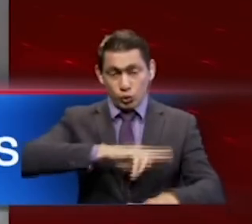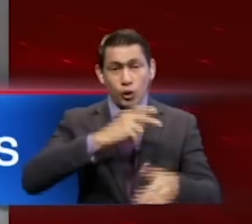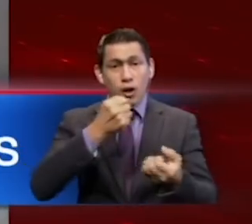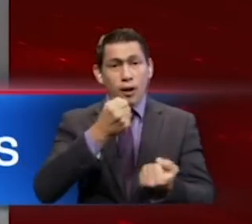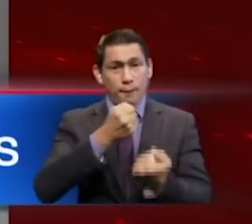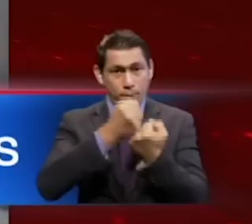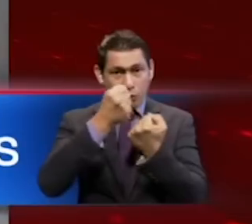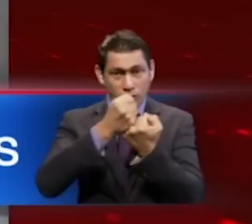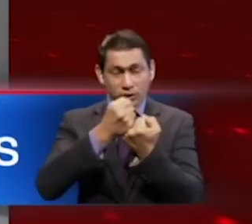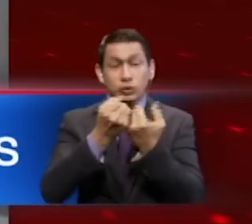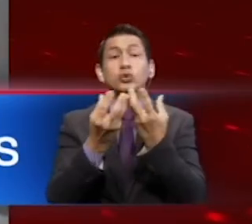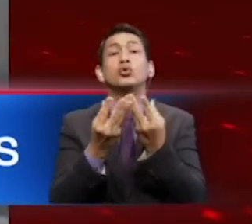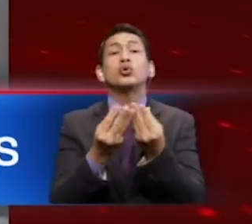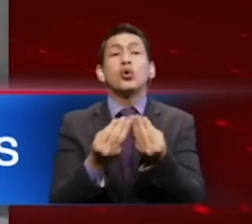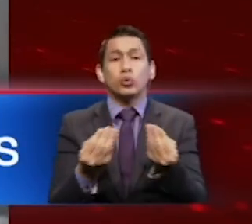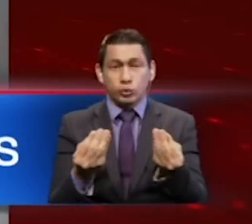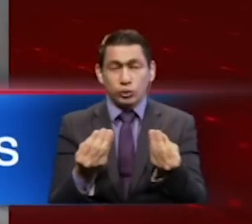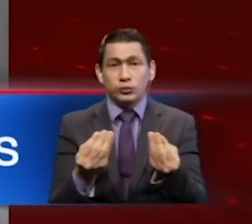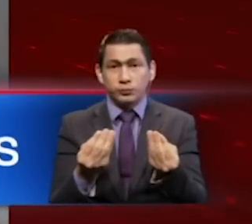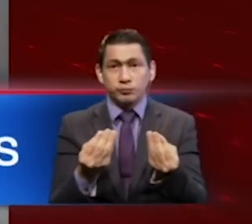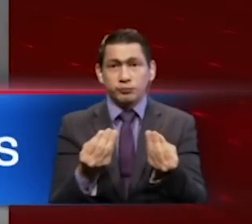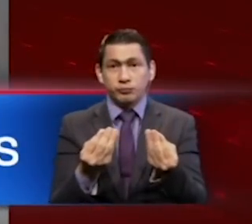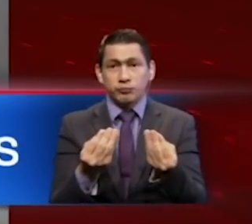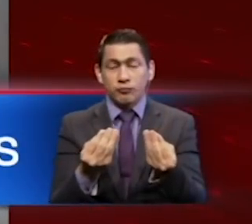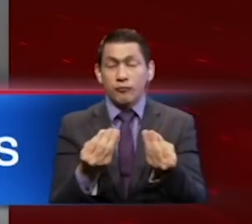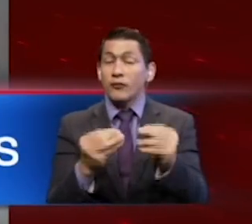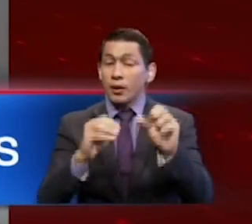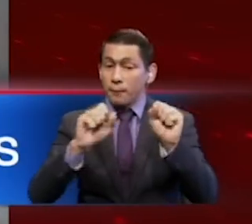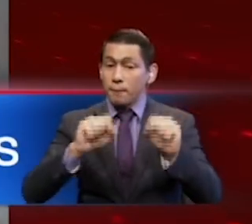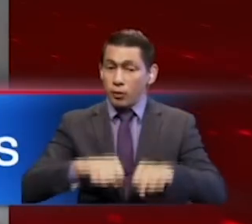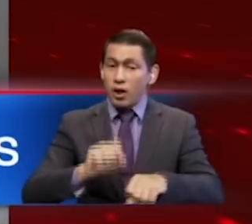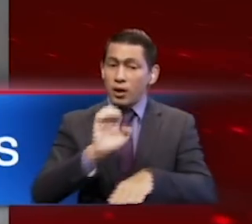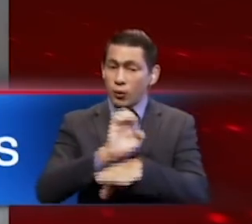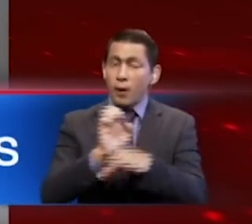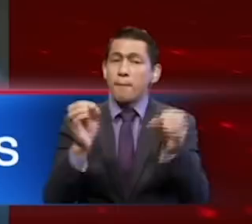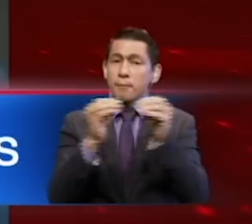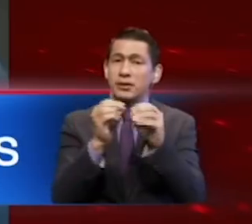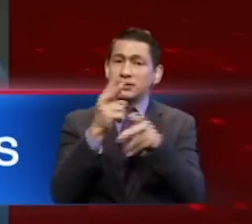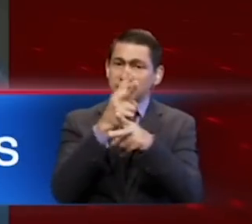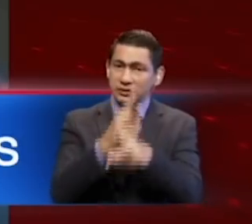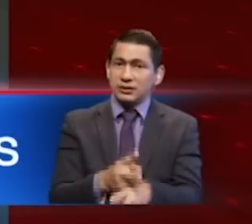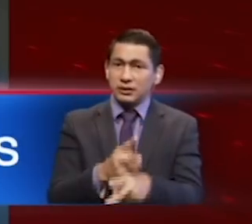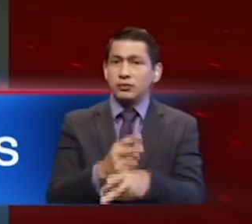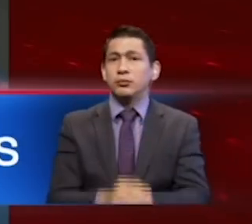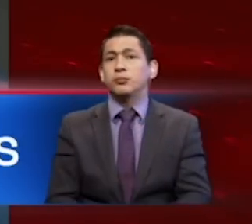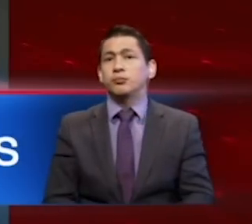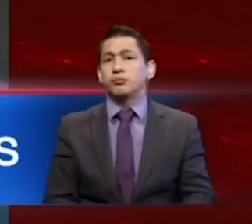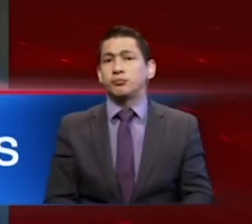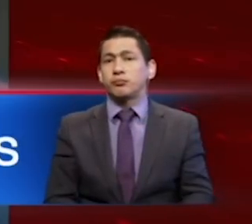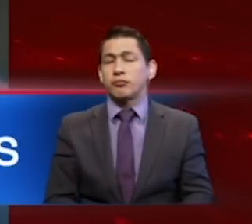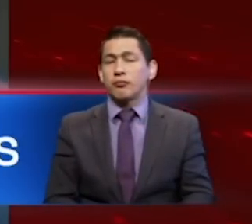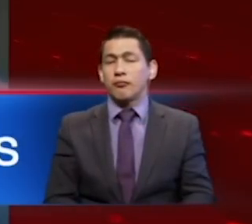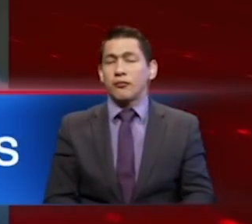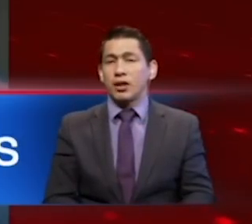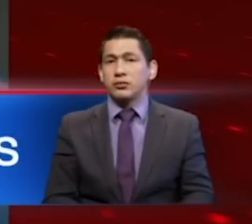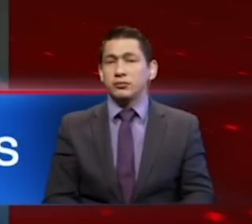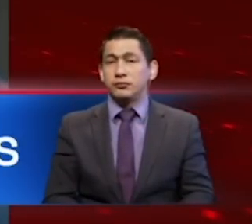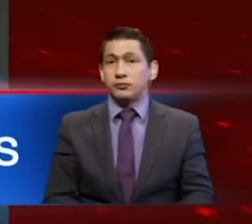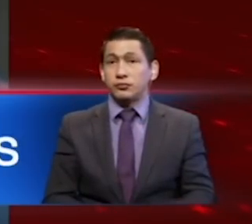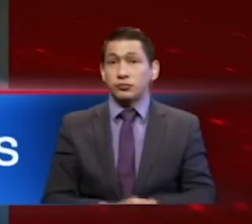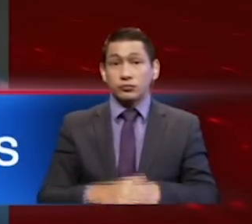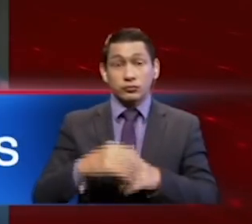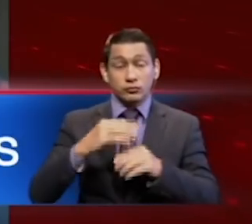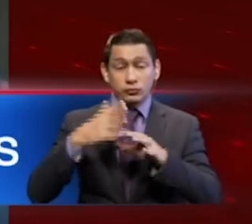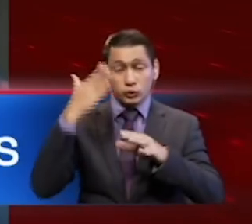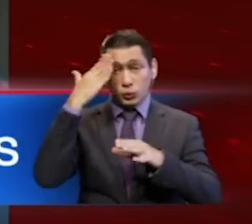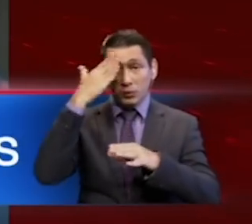de soluciones sostenibles y eficaces para un Ecuador más seguro y resiliente. Como una acción conjunta a nivel nacional